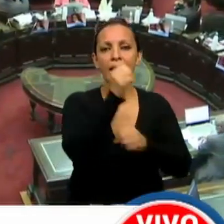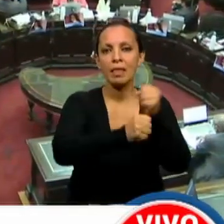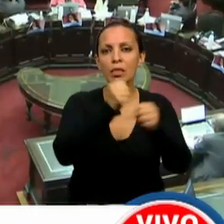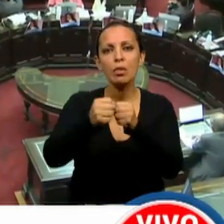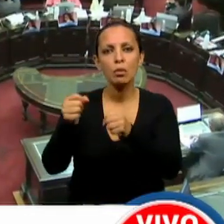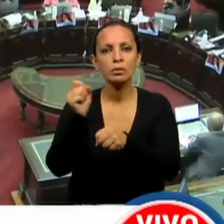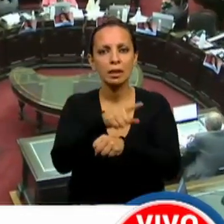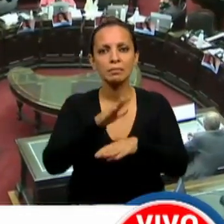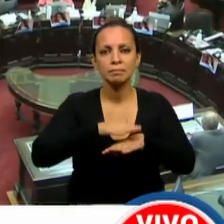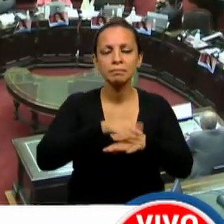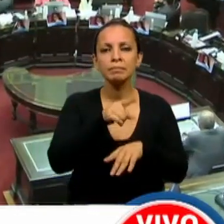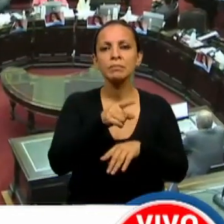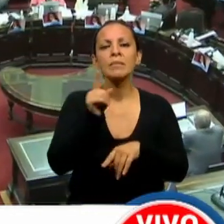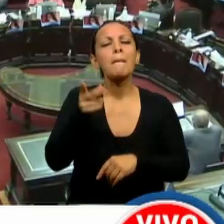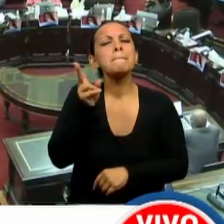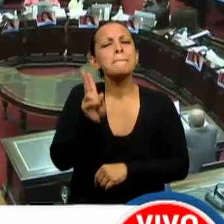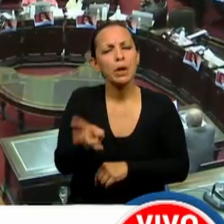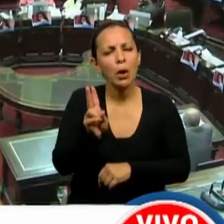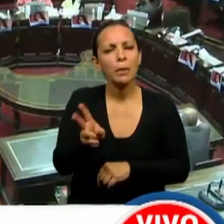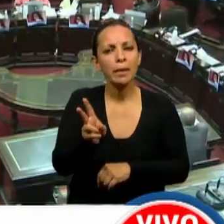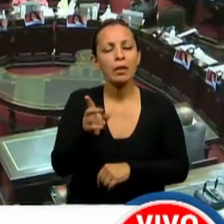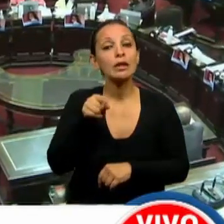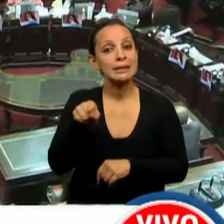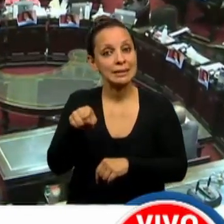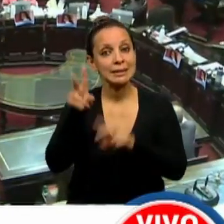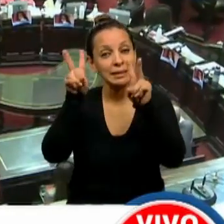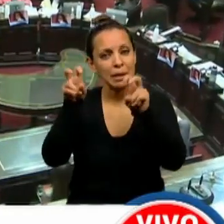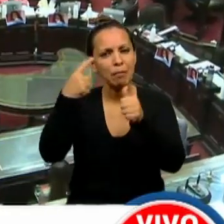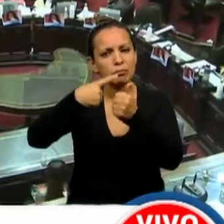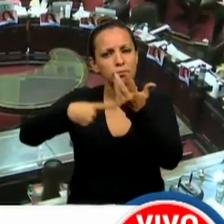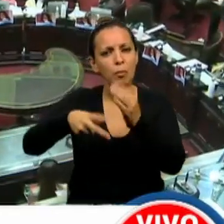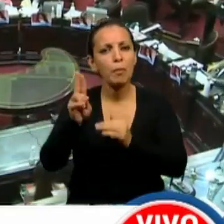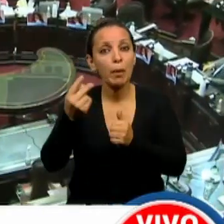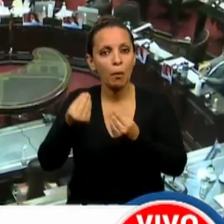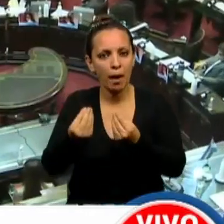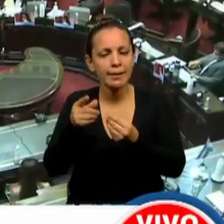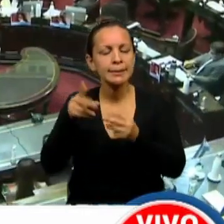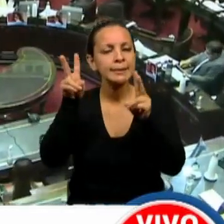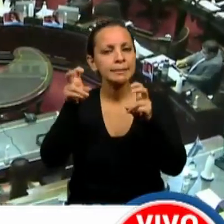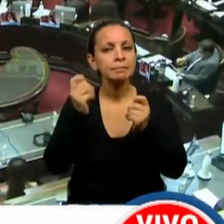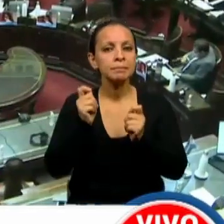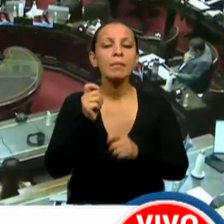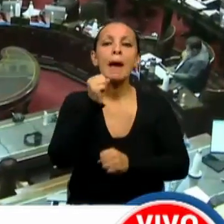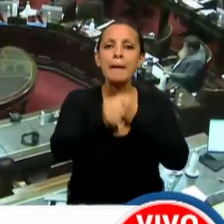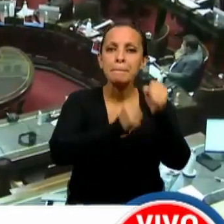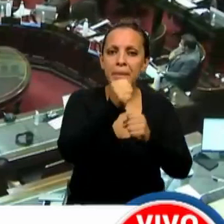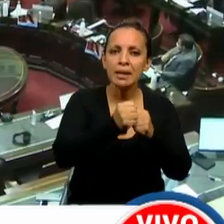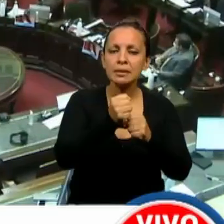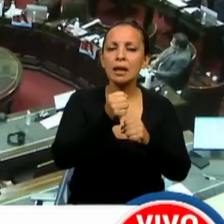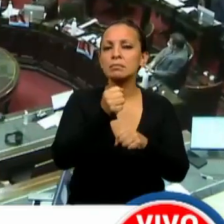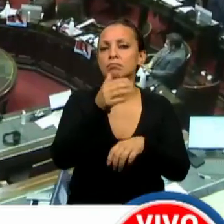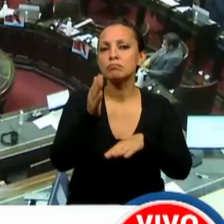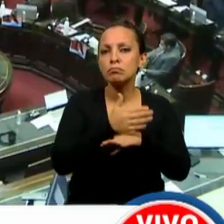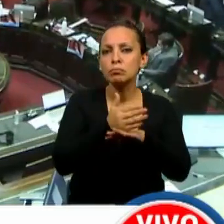prohíbe taxativamente, y esto ha sido un tema muy marcado, a las empresas que producen o